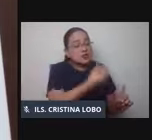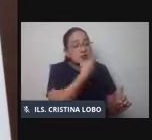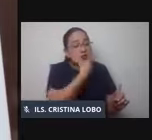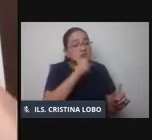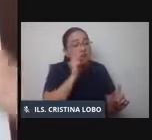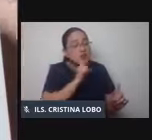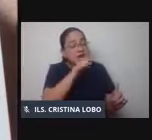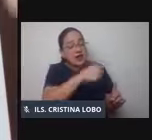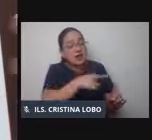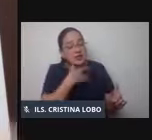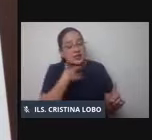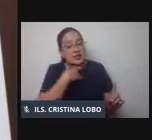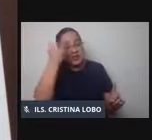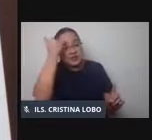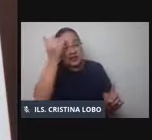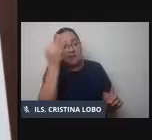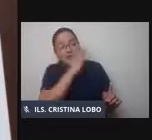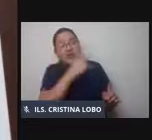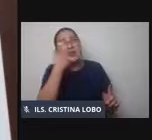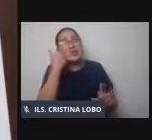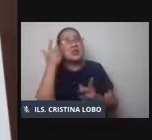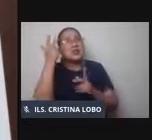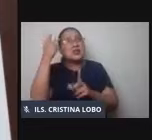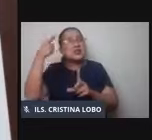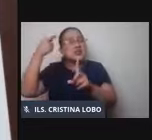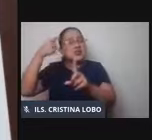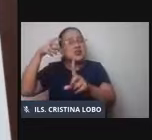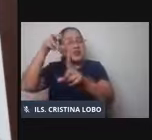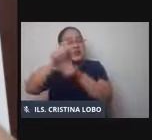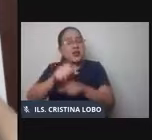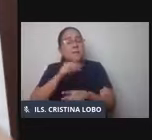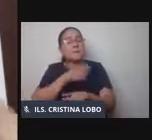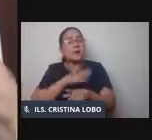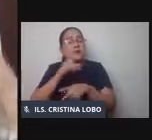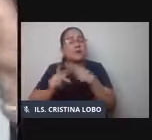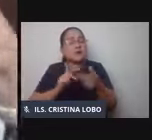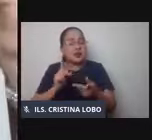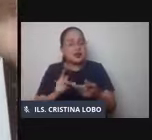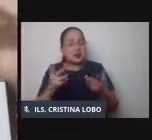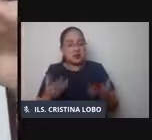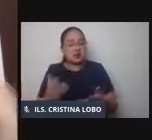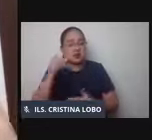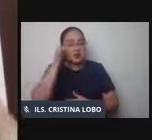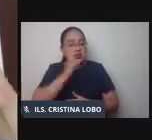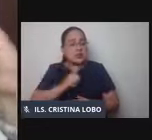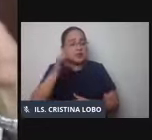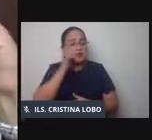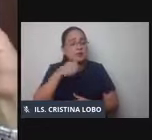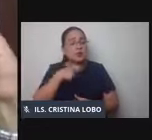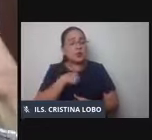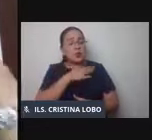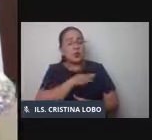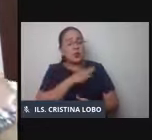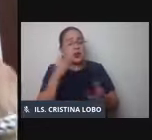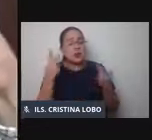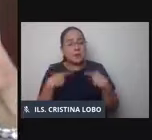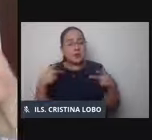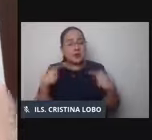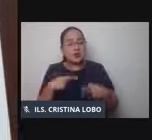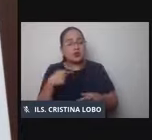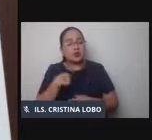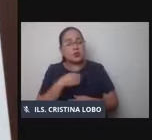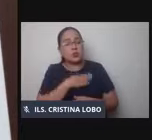un mito hacia la perfección. Mitificamos que debemos ser siempre buenos y siempre buenas